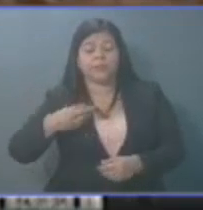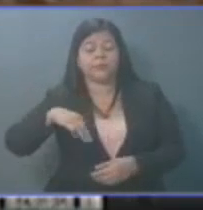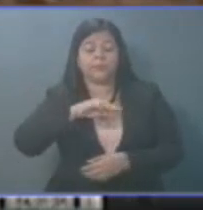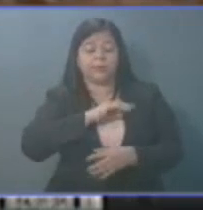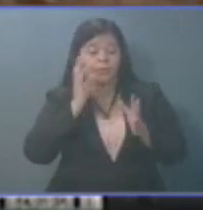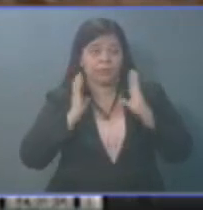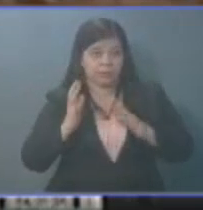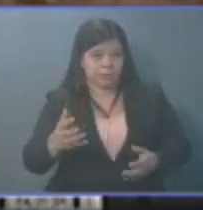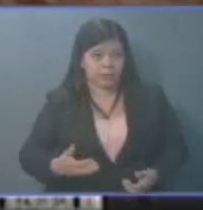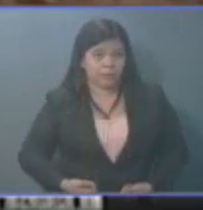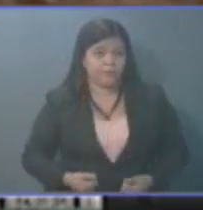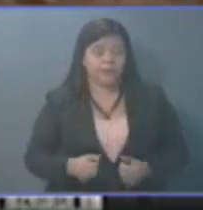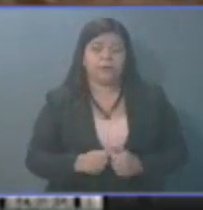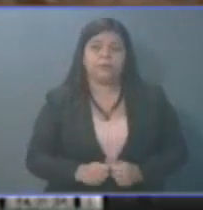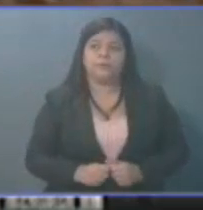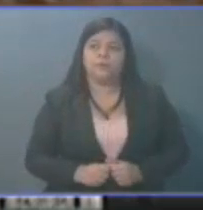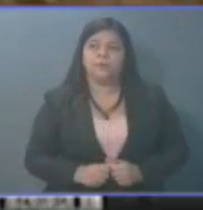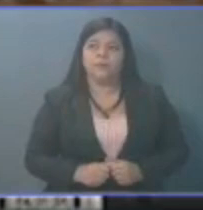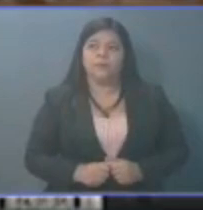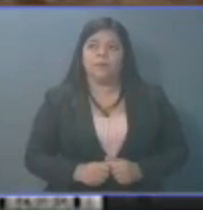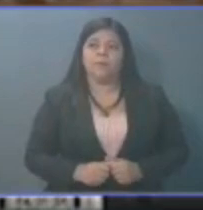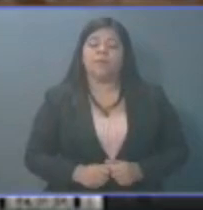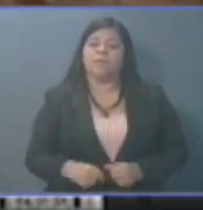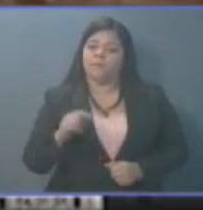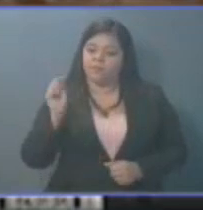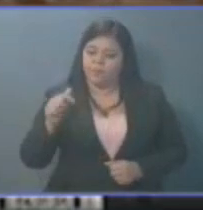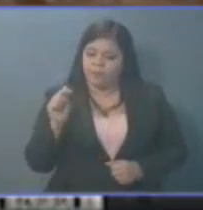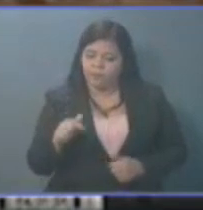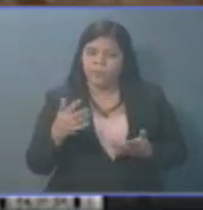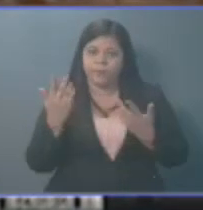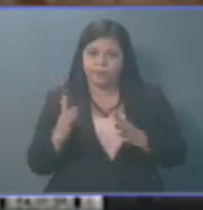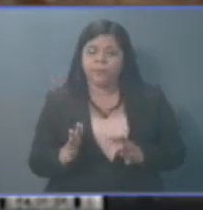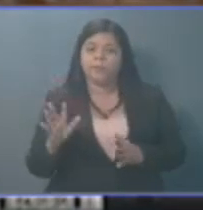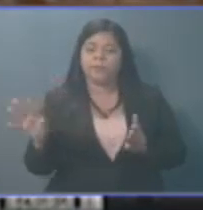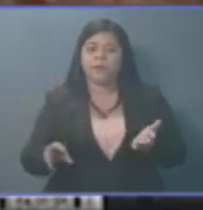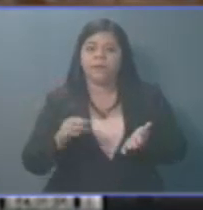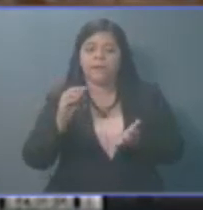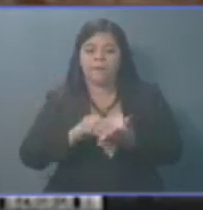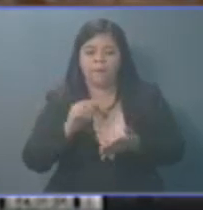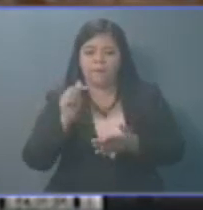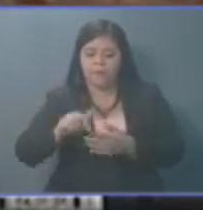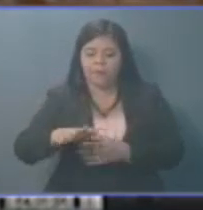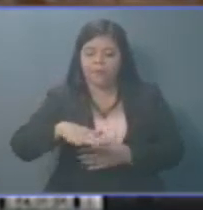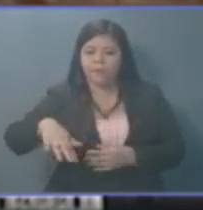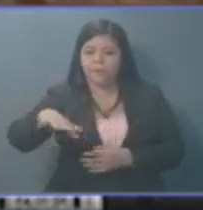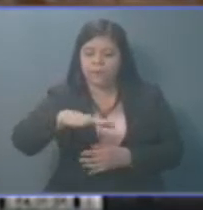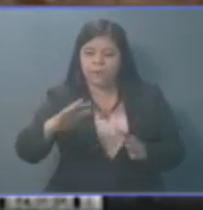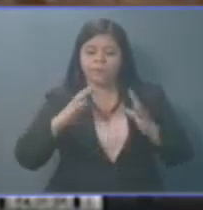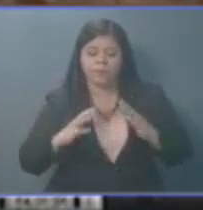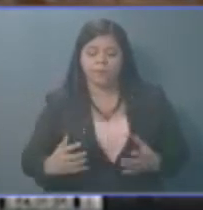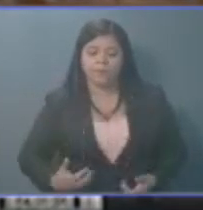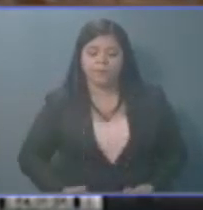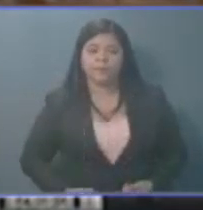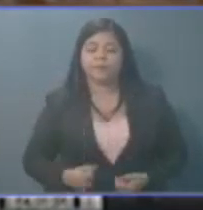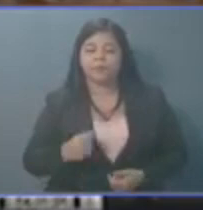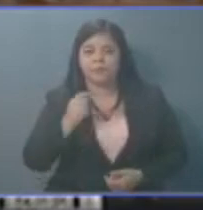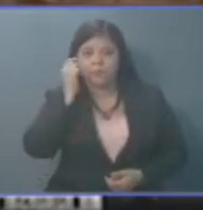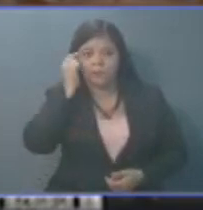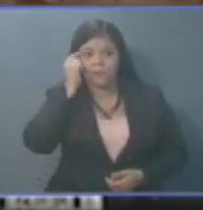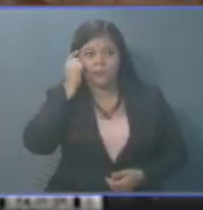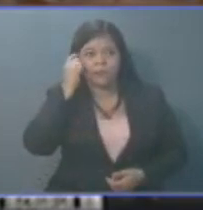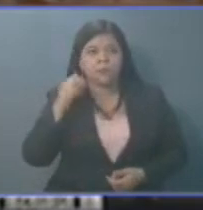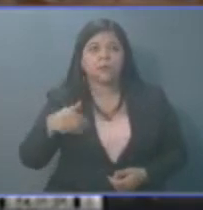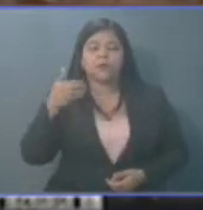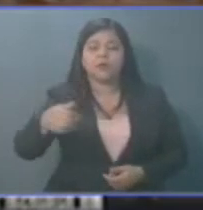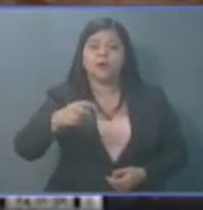Gobernación y Desarrollo Territorial, las cuales se encuentran consignadas en dicha cartera de Estado en el ejercicio